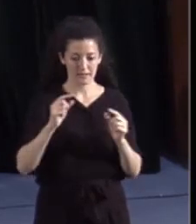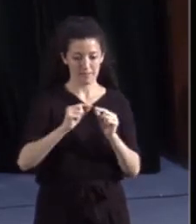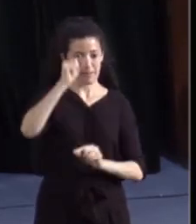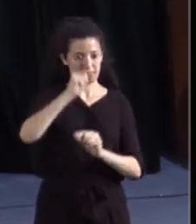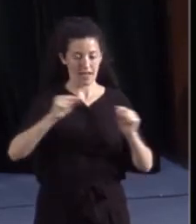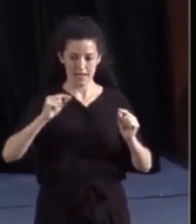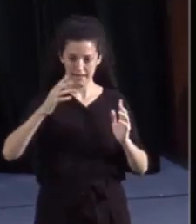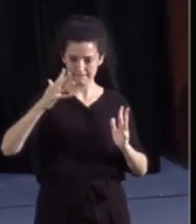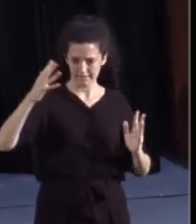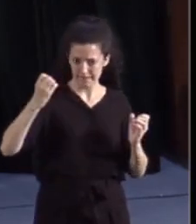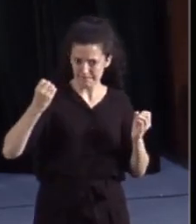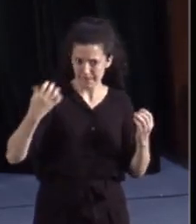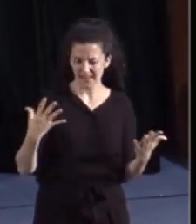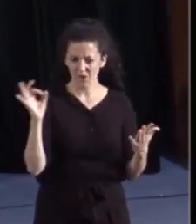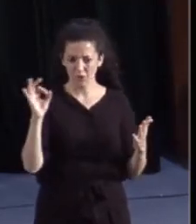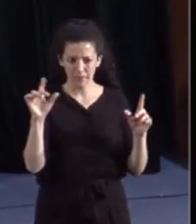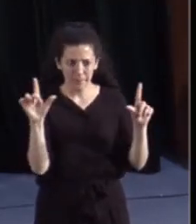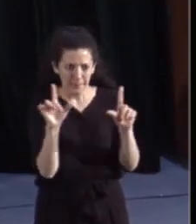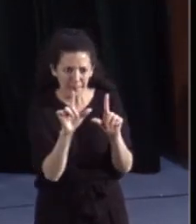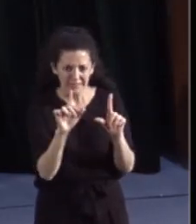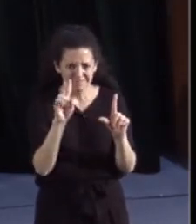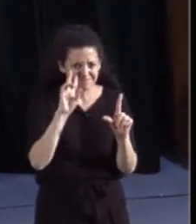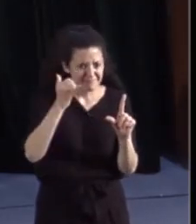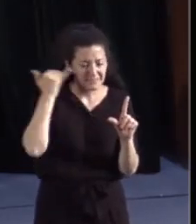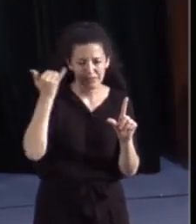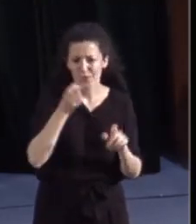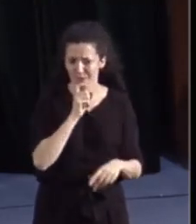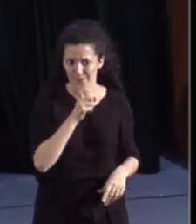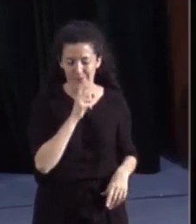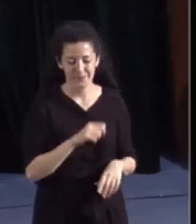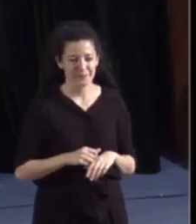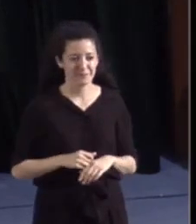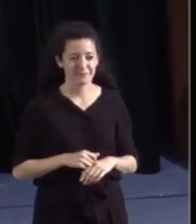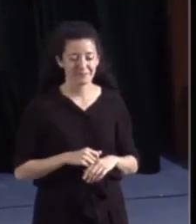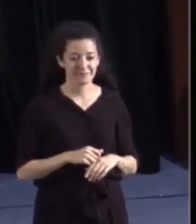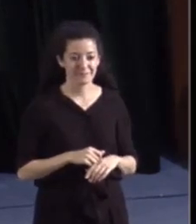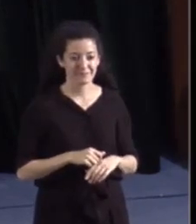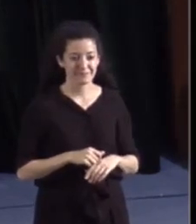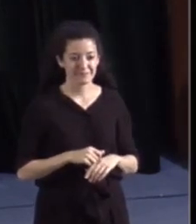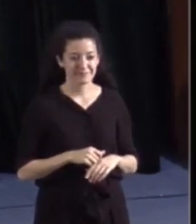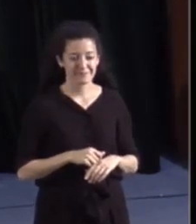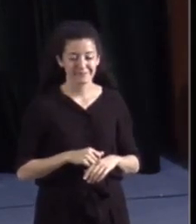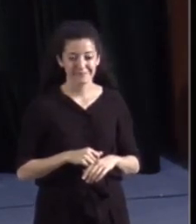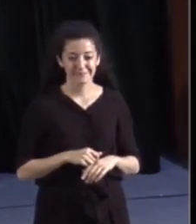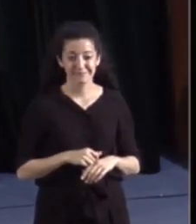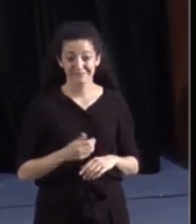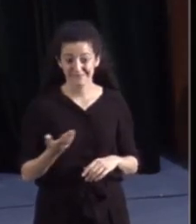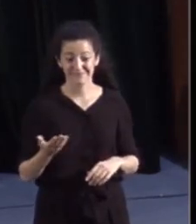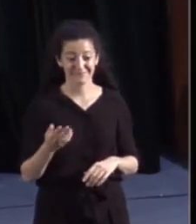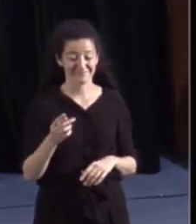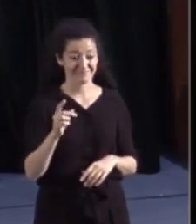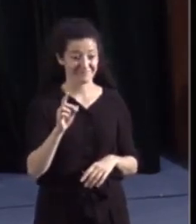sea percibido, pero también el hecho de incluir una lengua de signos en un contenido